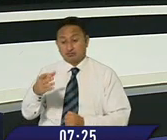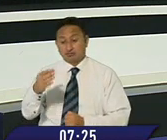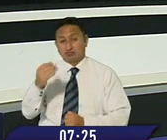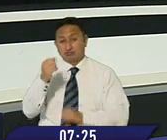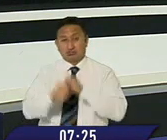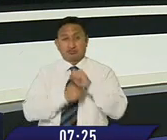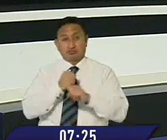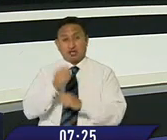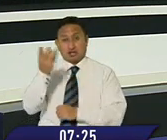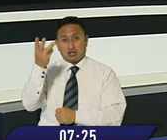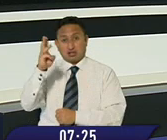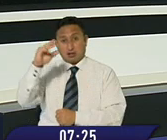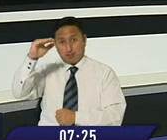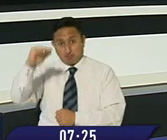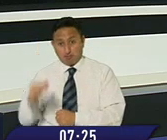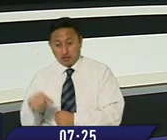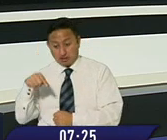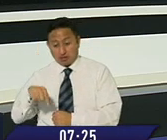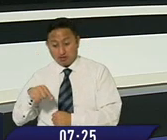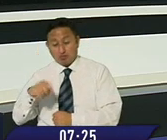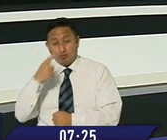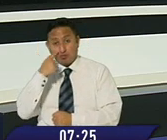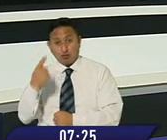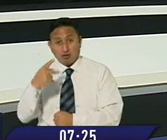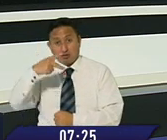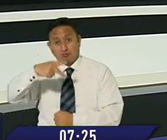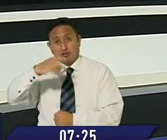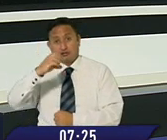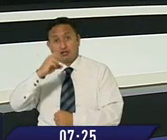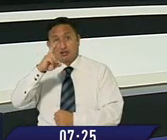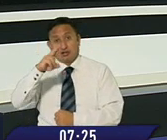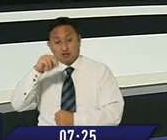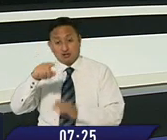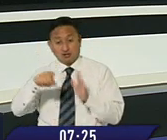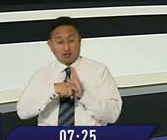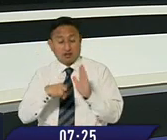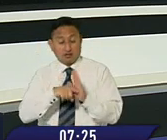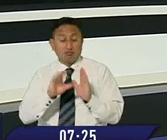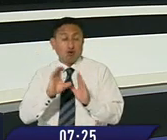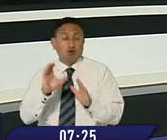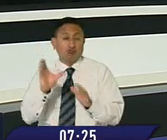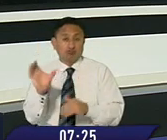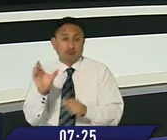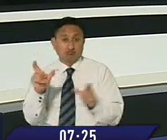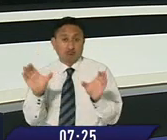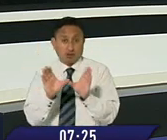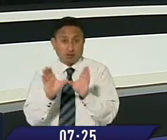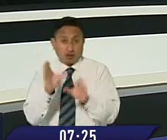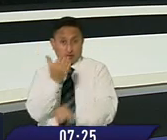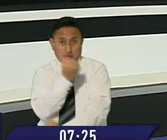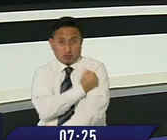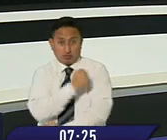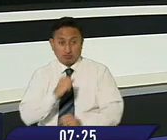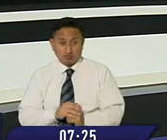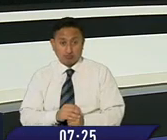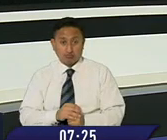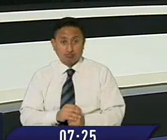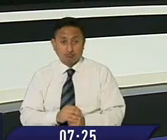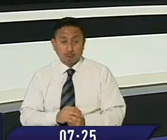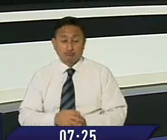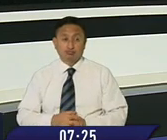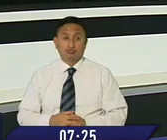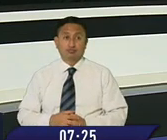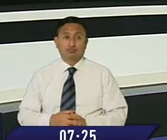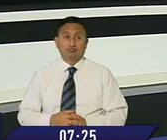16 años podrán presentar una prueba PCR negativa o el certificado de vacunación para ingresar al país, incluyendo las Islas